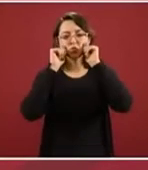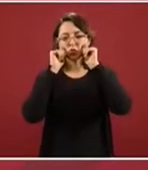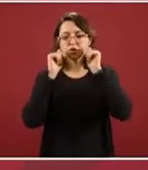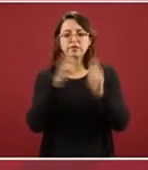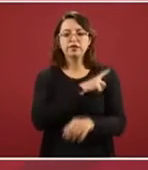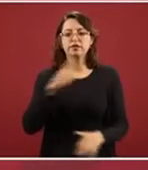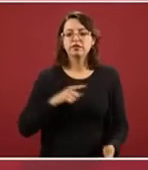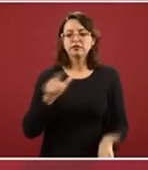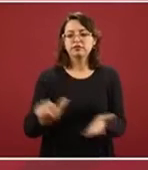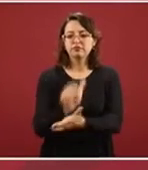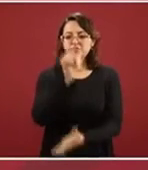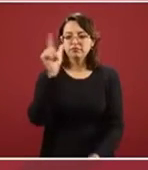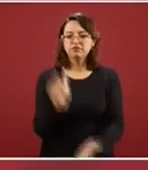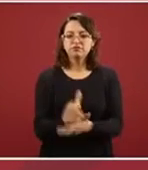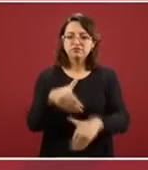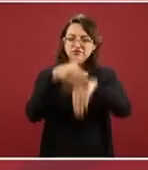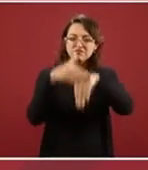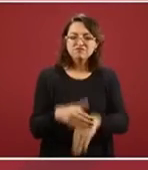Derecho